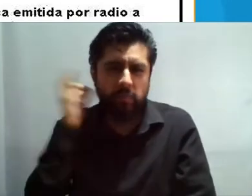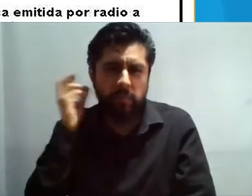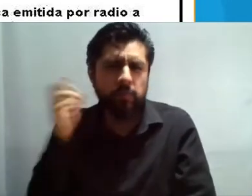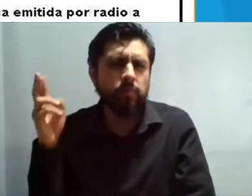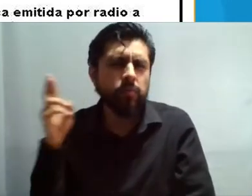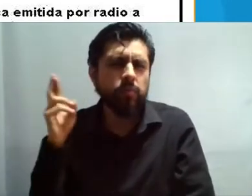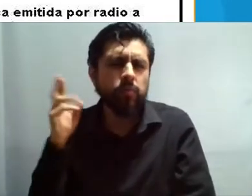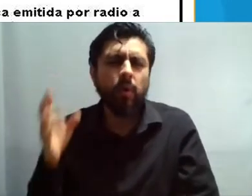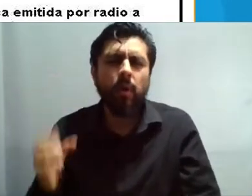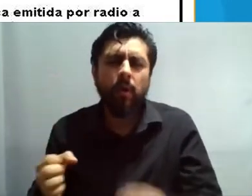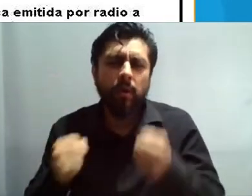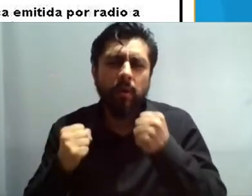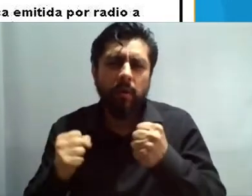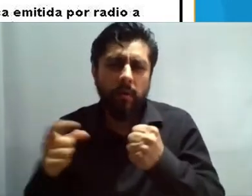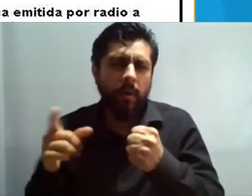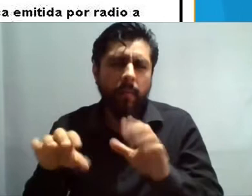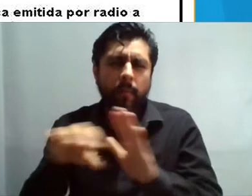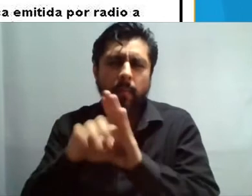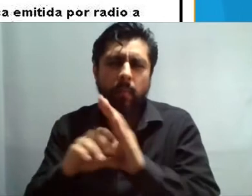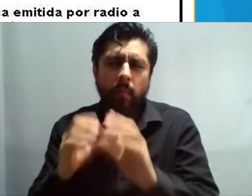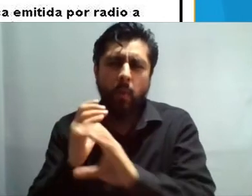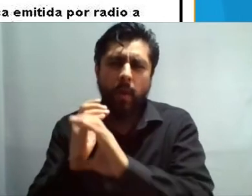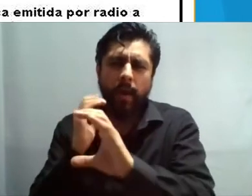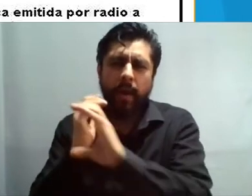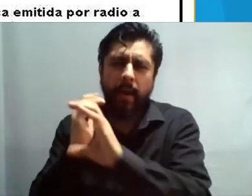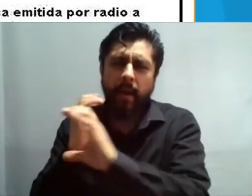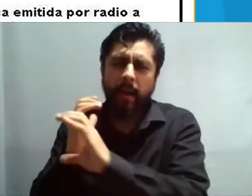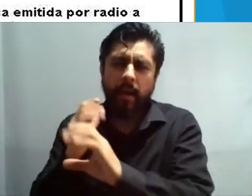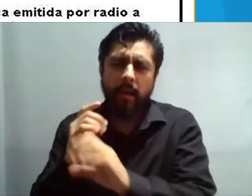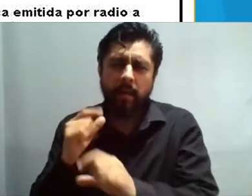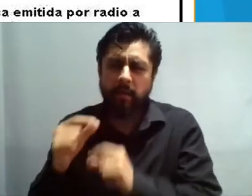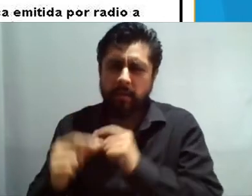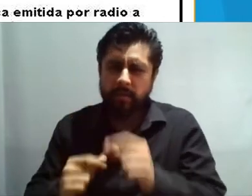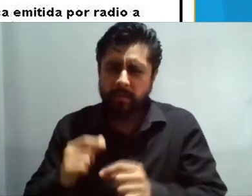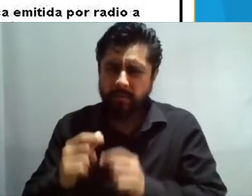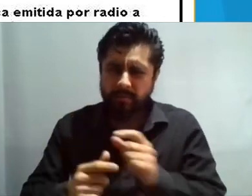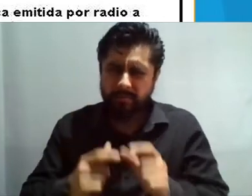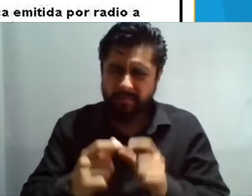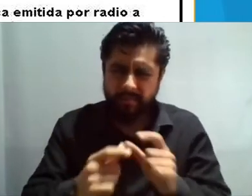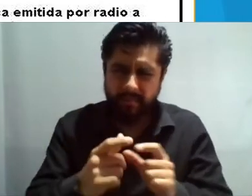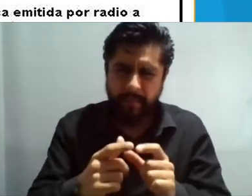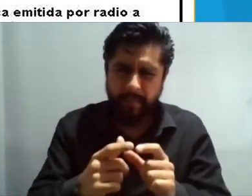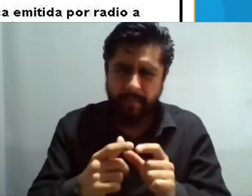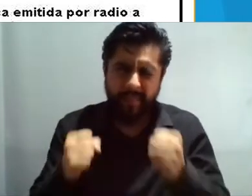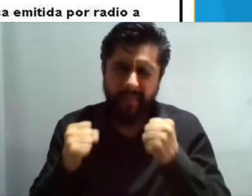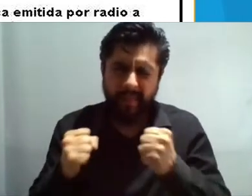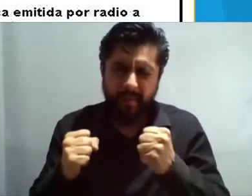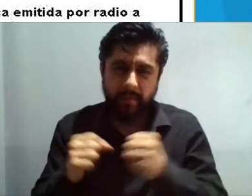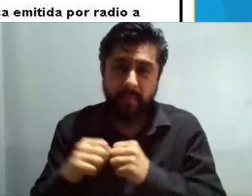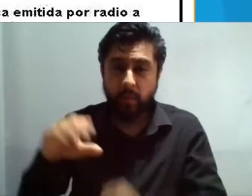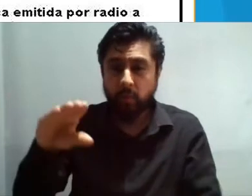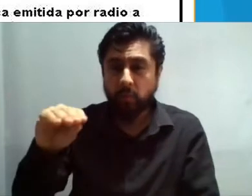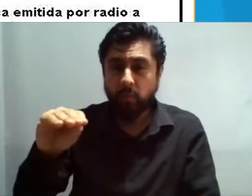tracción que hace, por la carga que lleva, la fricción de las llantas y lo que implica, está como en ese límite, 90